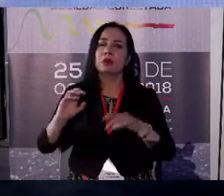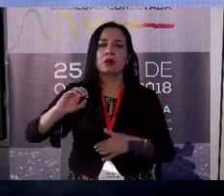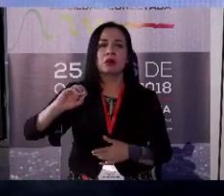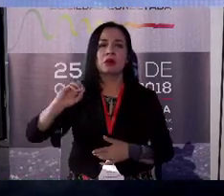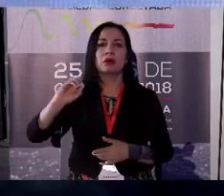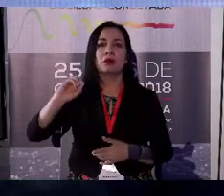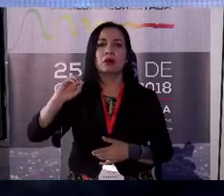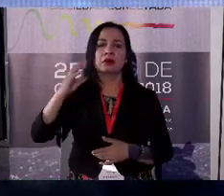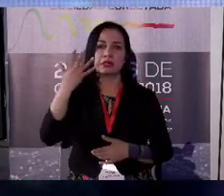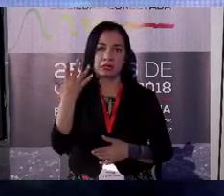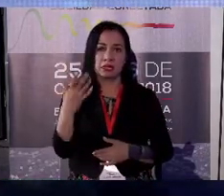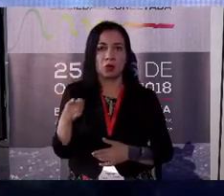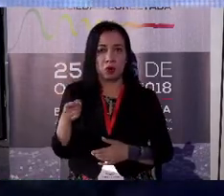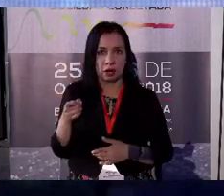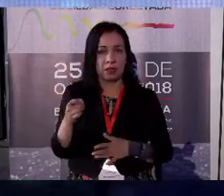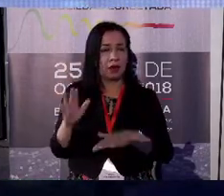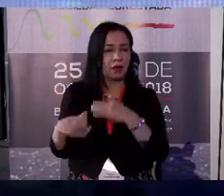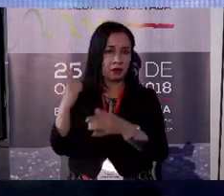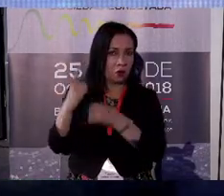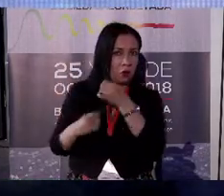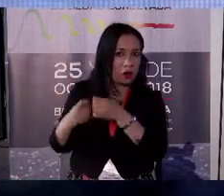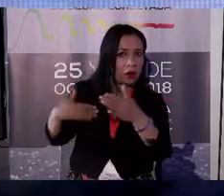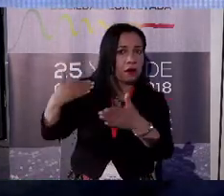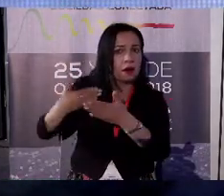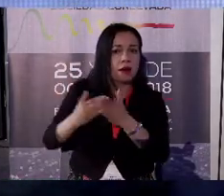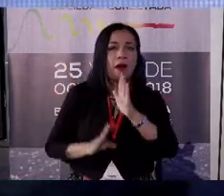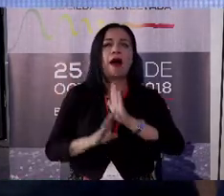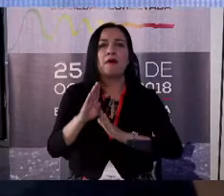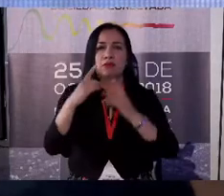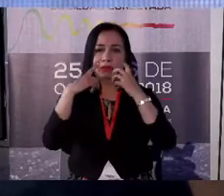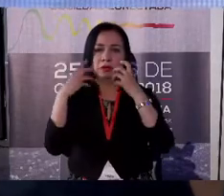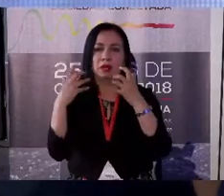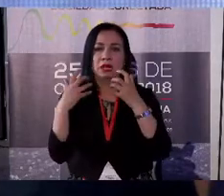Durante el último año hemos tenido avances significativos.